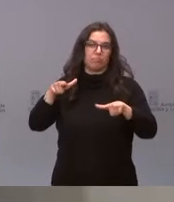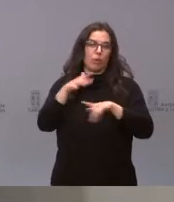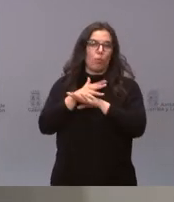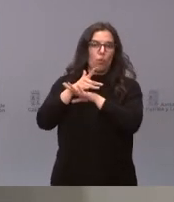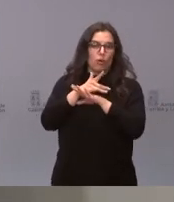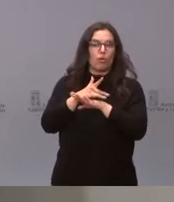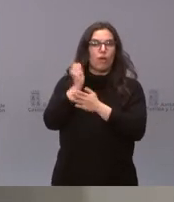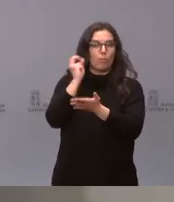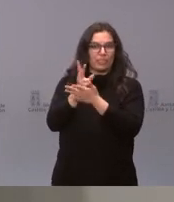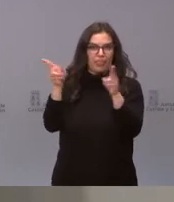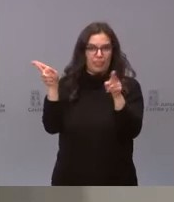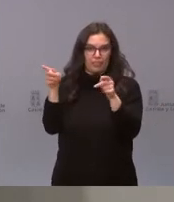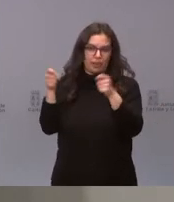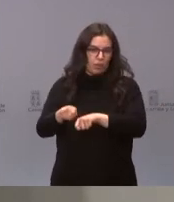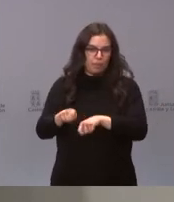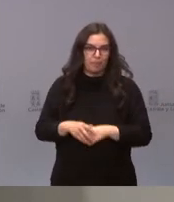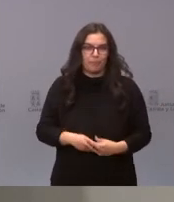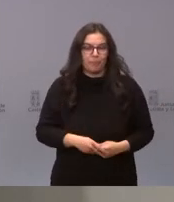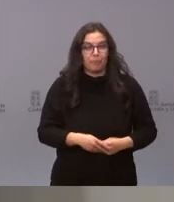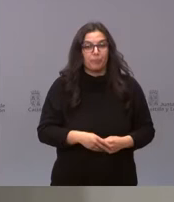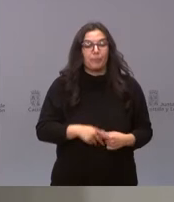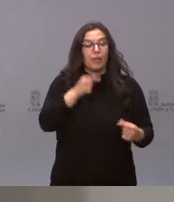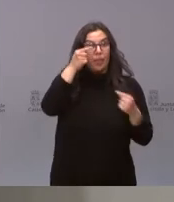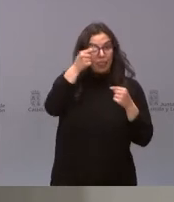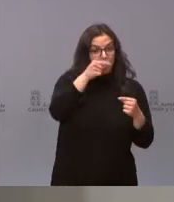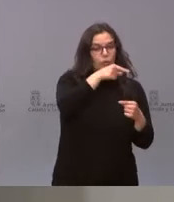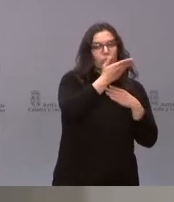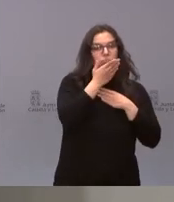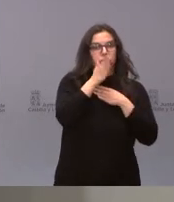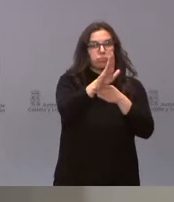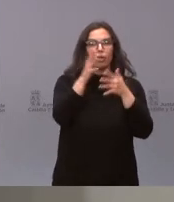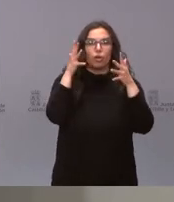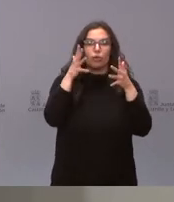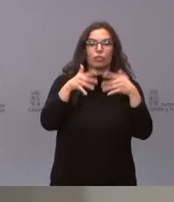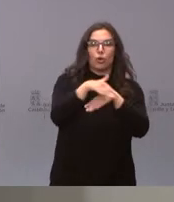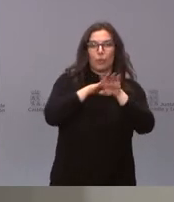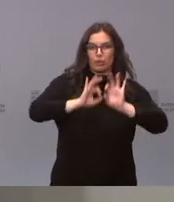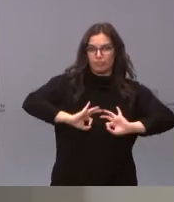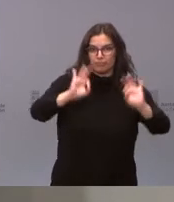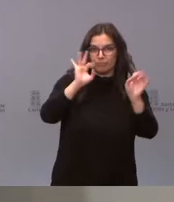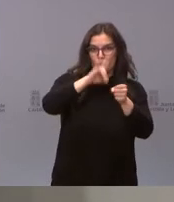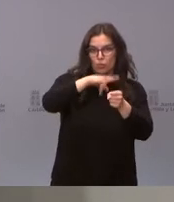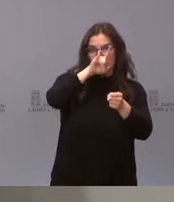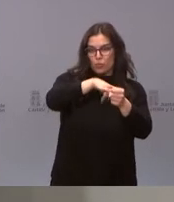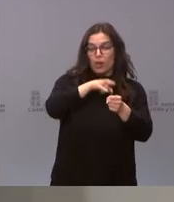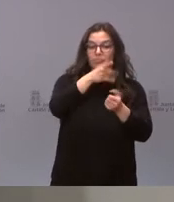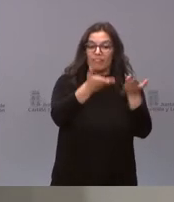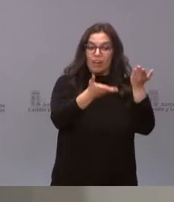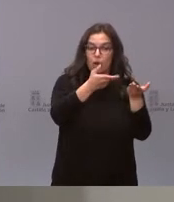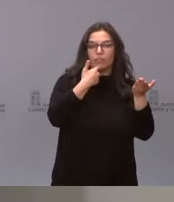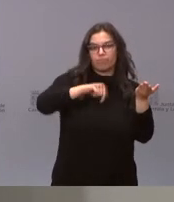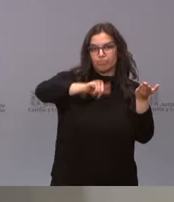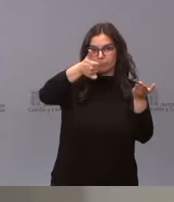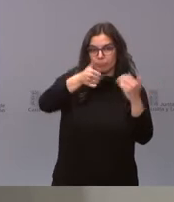apuestas estos datos se llevan a consejo de gobierno que su consejo extraordinario del lunes lo valora y lo aprueba